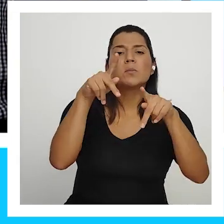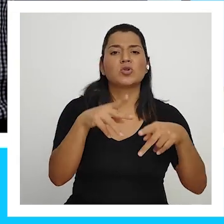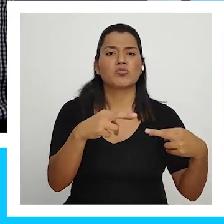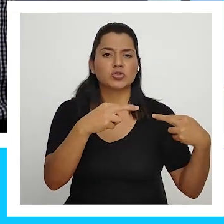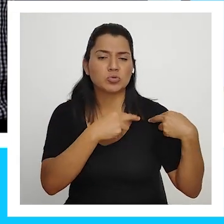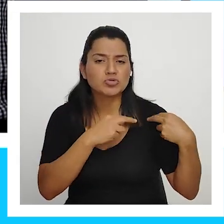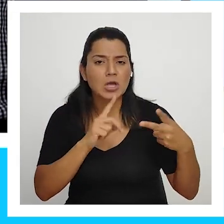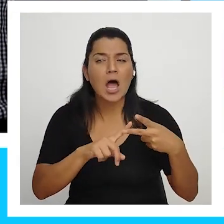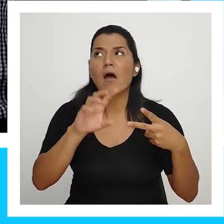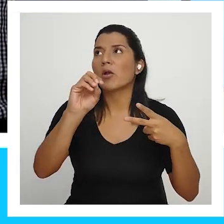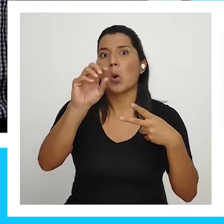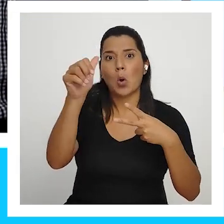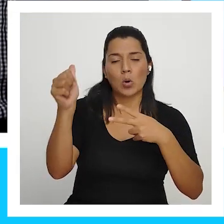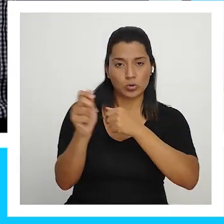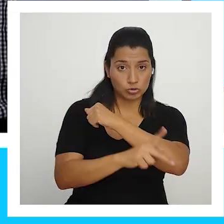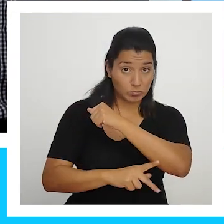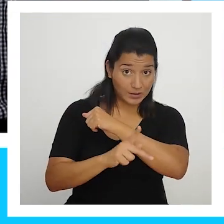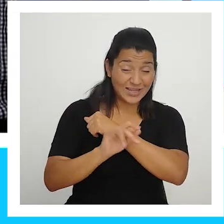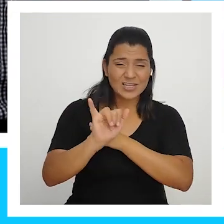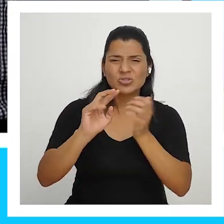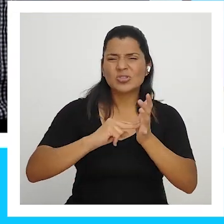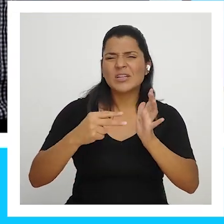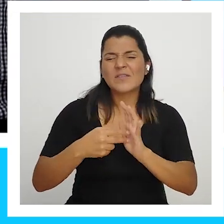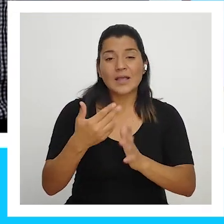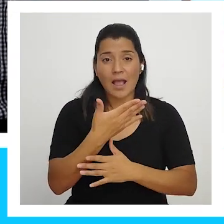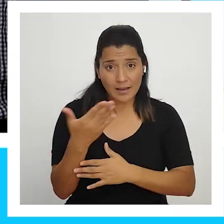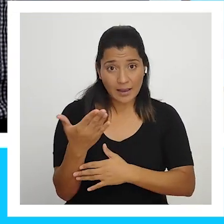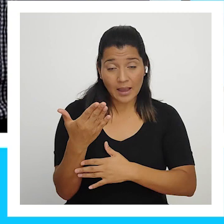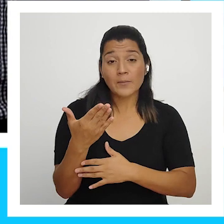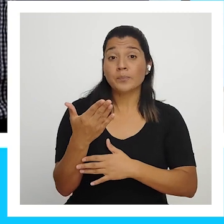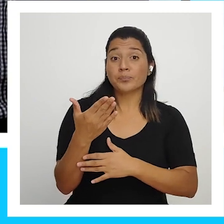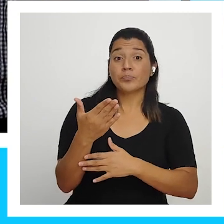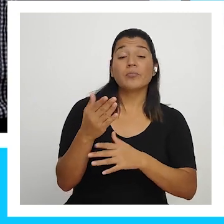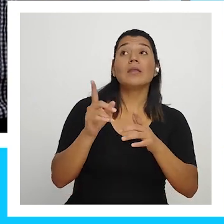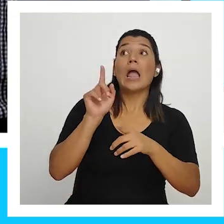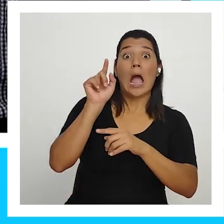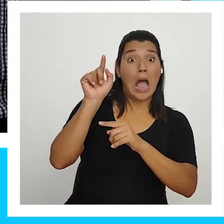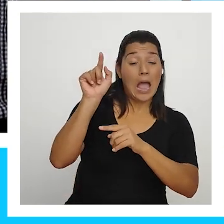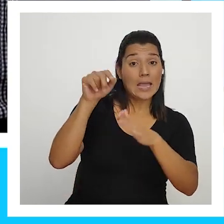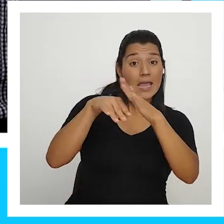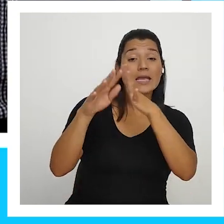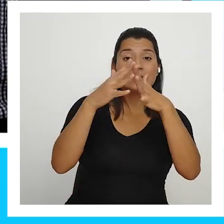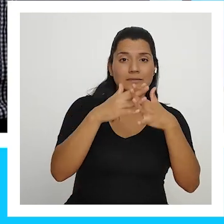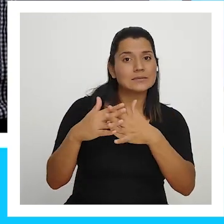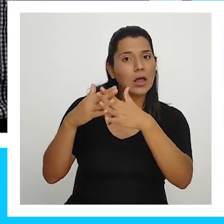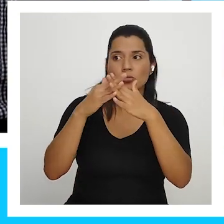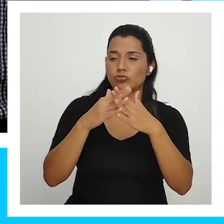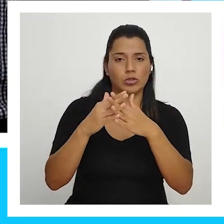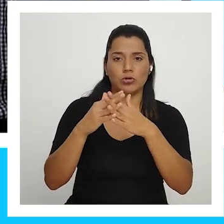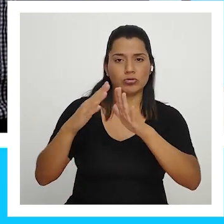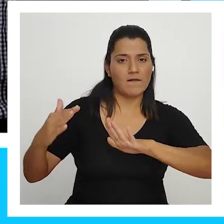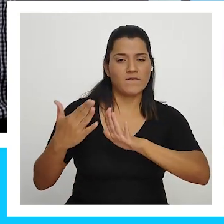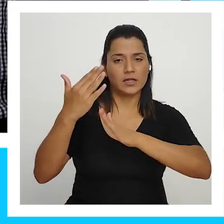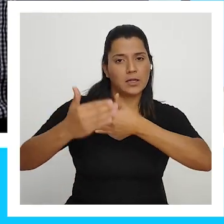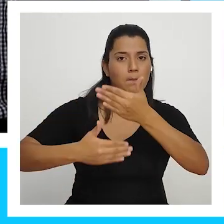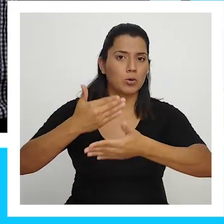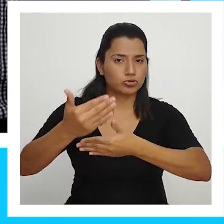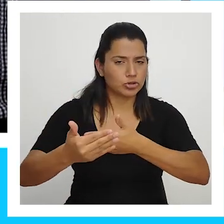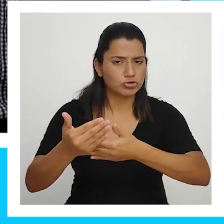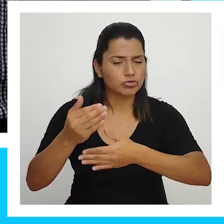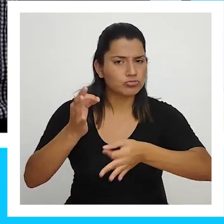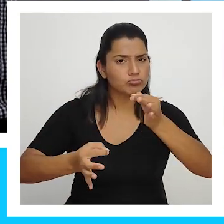le ha encargado el tema de la persecución penal y entonces podríamos eventualmente buscar responsables, aunque no se encuentren necesariamente en Costa Rica, podríamos